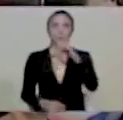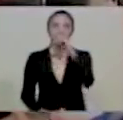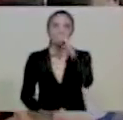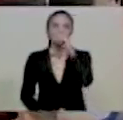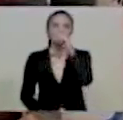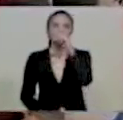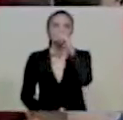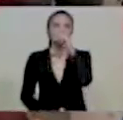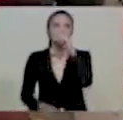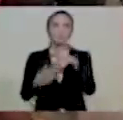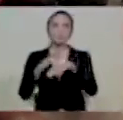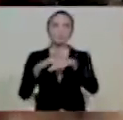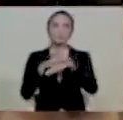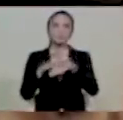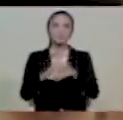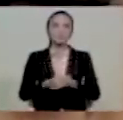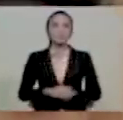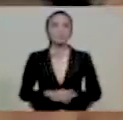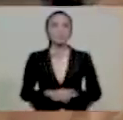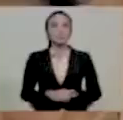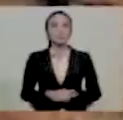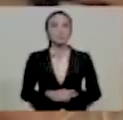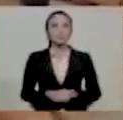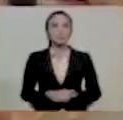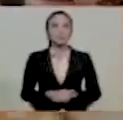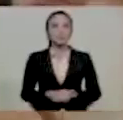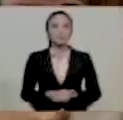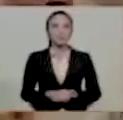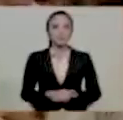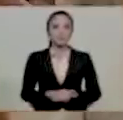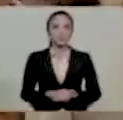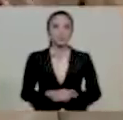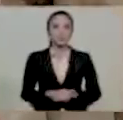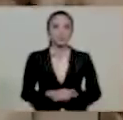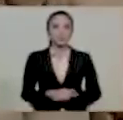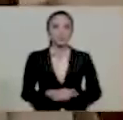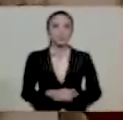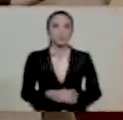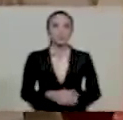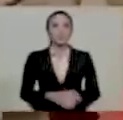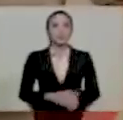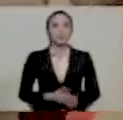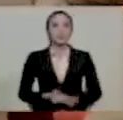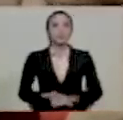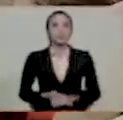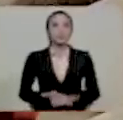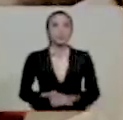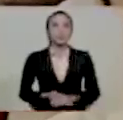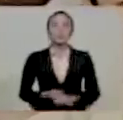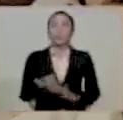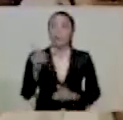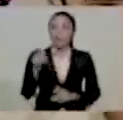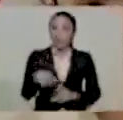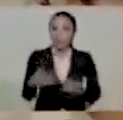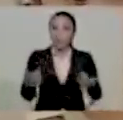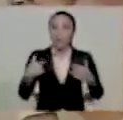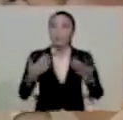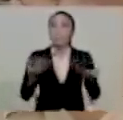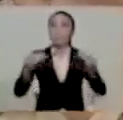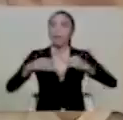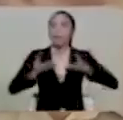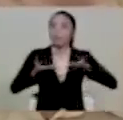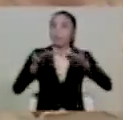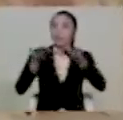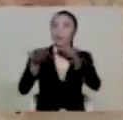Y para que además como premio a la excelencia que